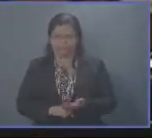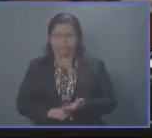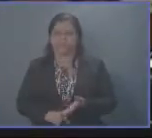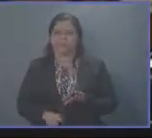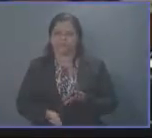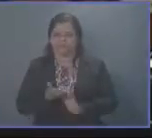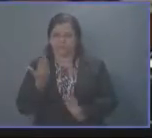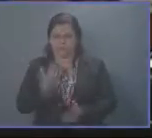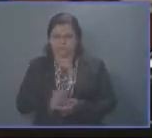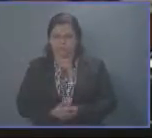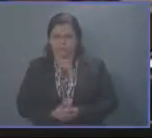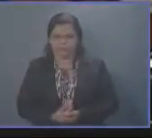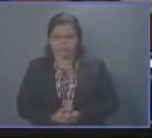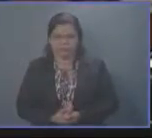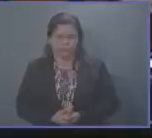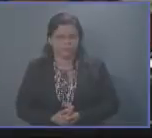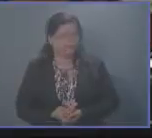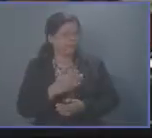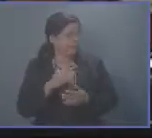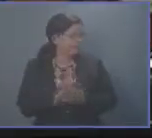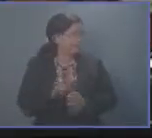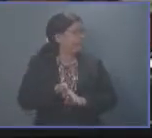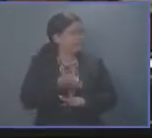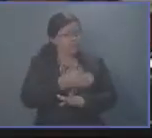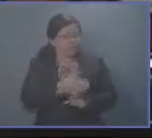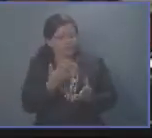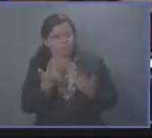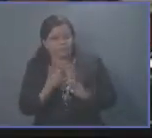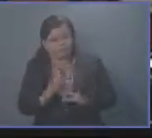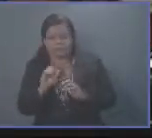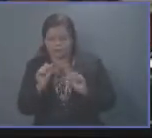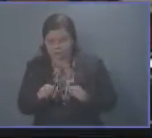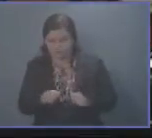servicio adicional efectivamente prestado por este y que